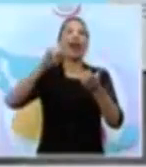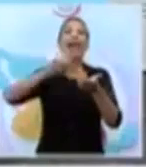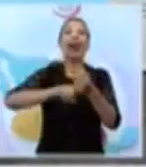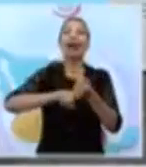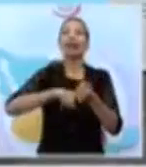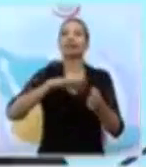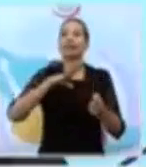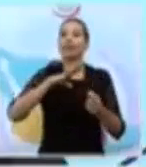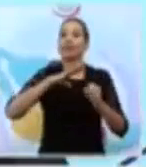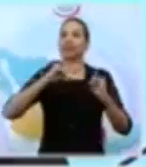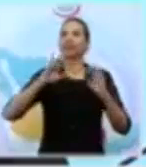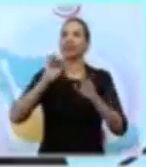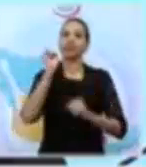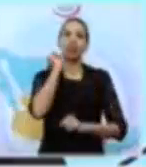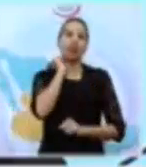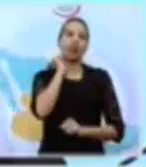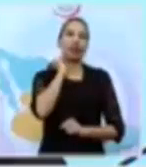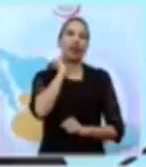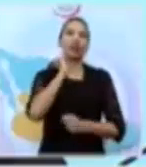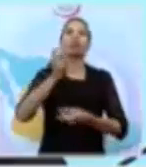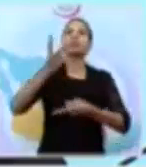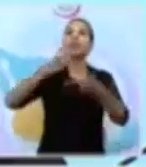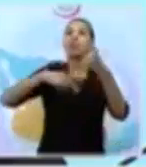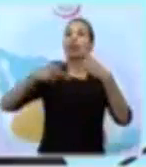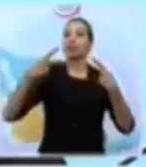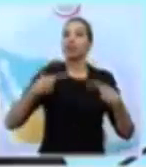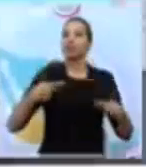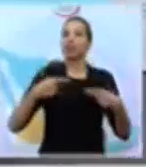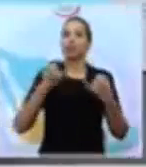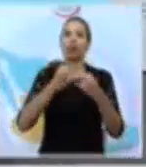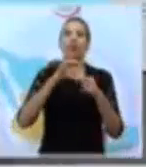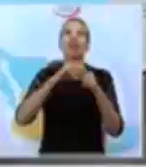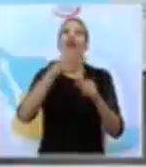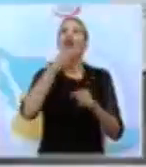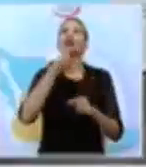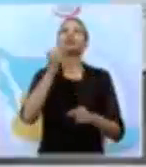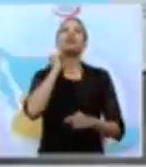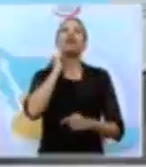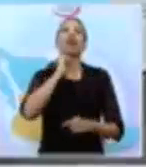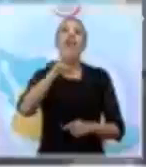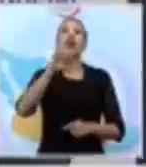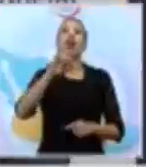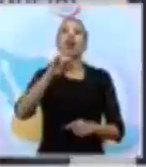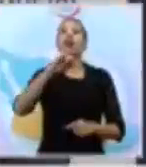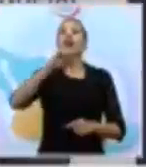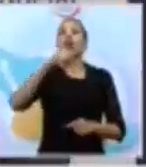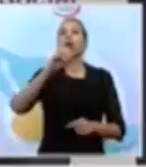institución. La presencia del senador Jorge Luis Preciado Rodríguez,